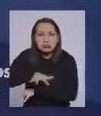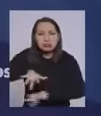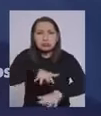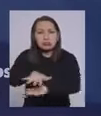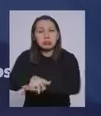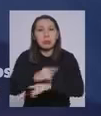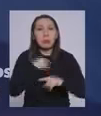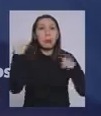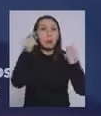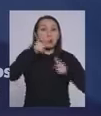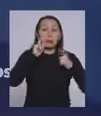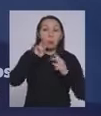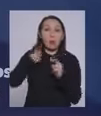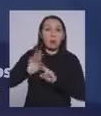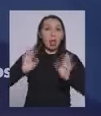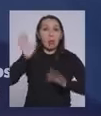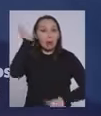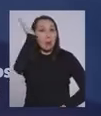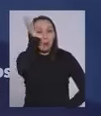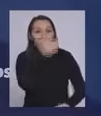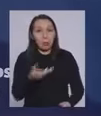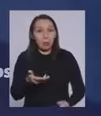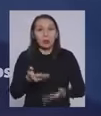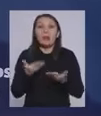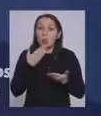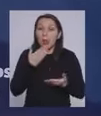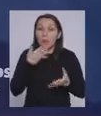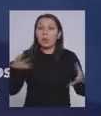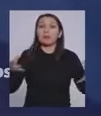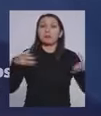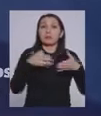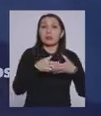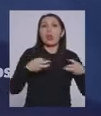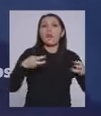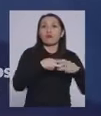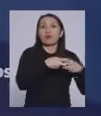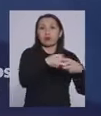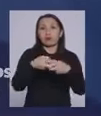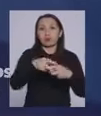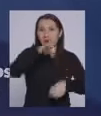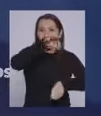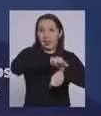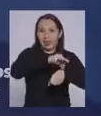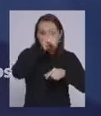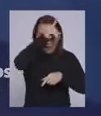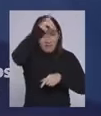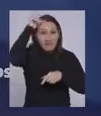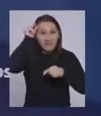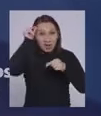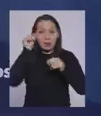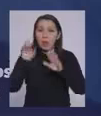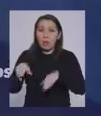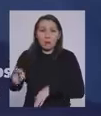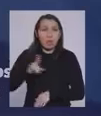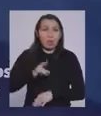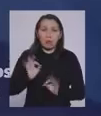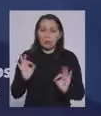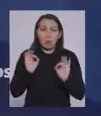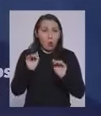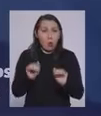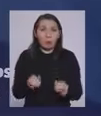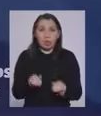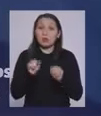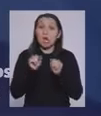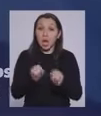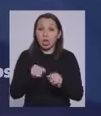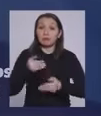trabajo. También me reuní con el Colegio de Enfermeras, que me ratificaron lo mismo. Así que eso